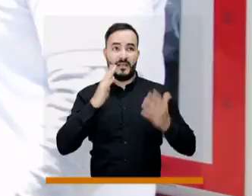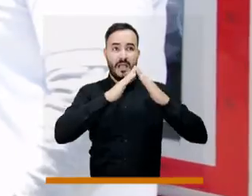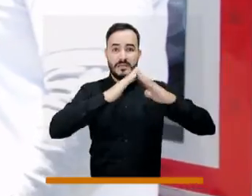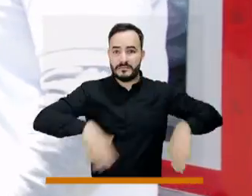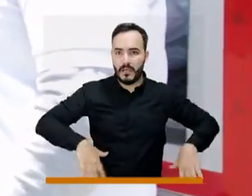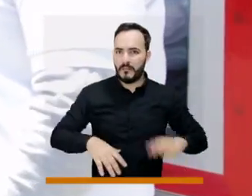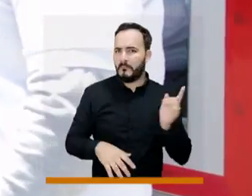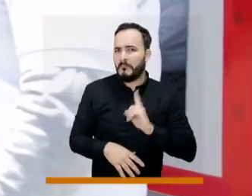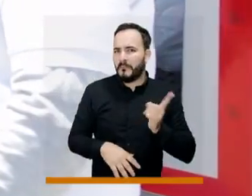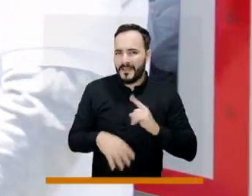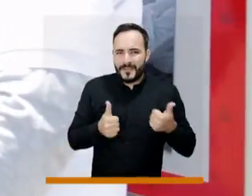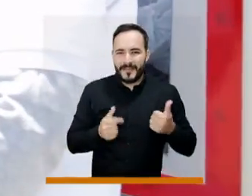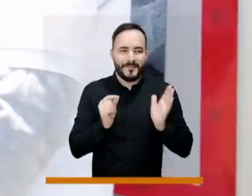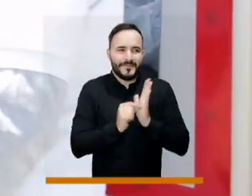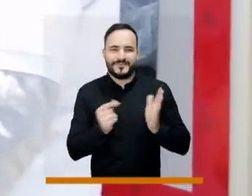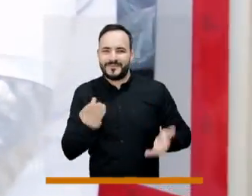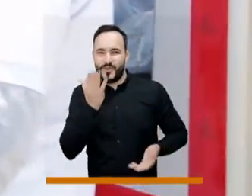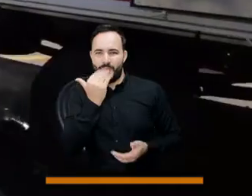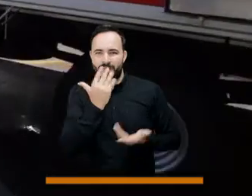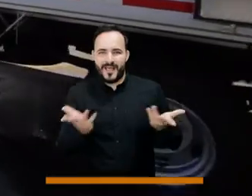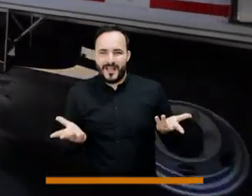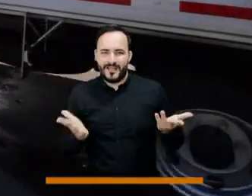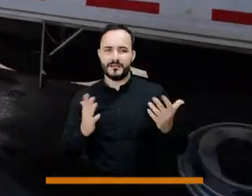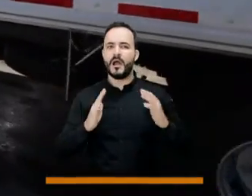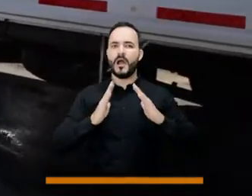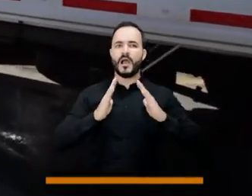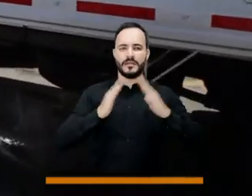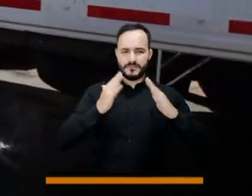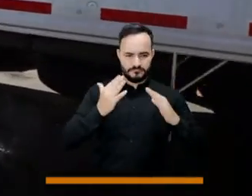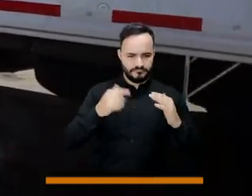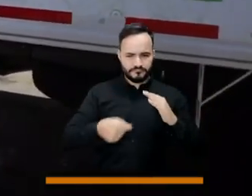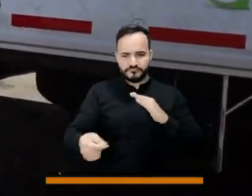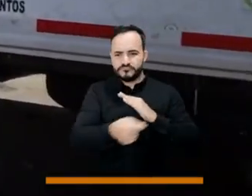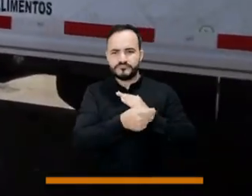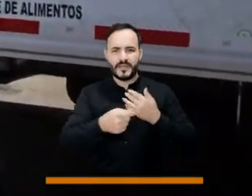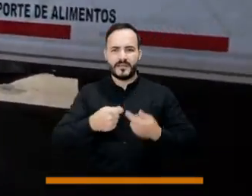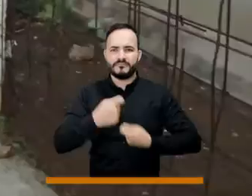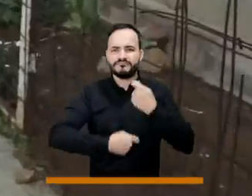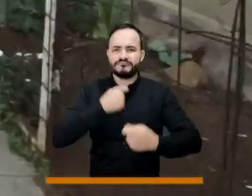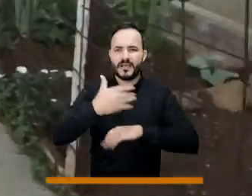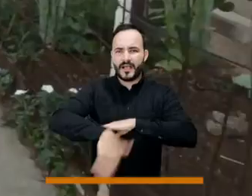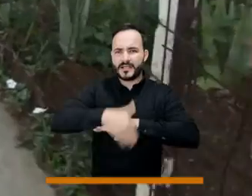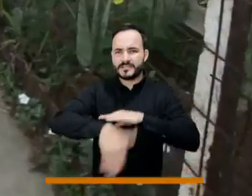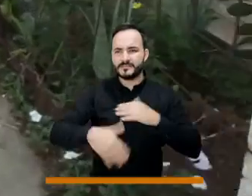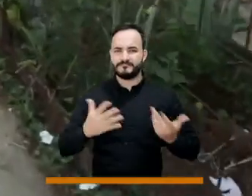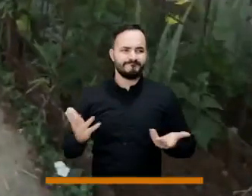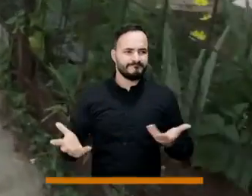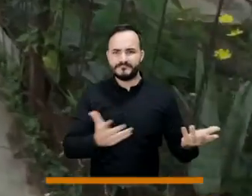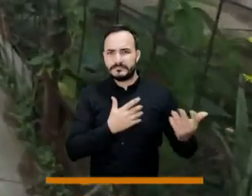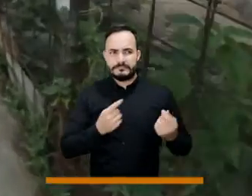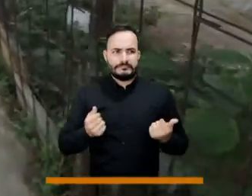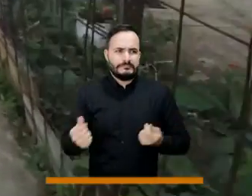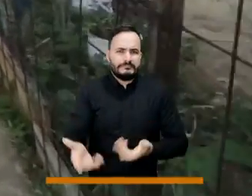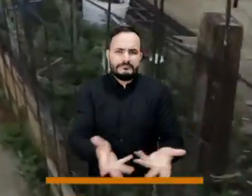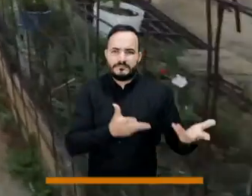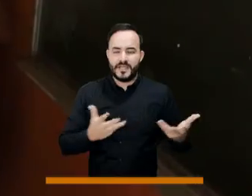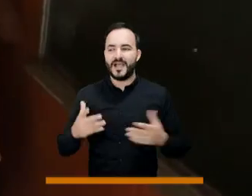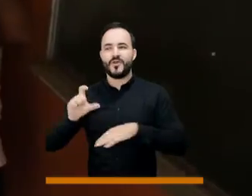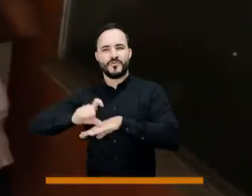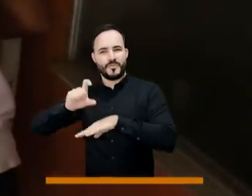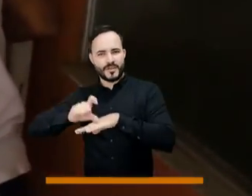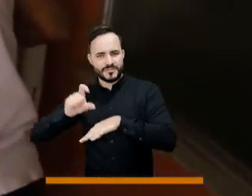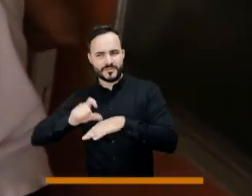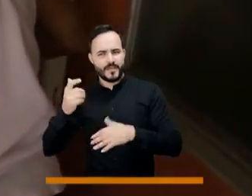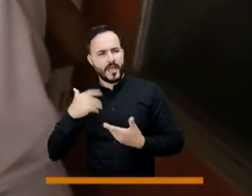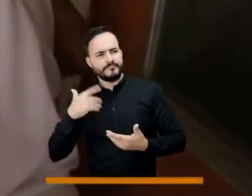necesidad imperativa de que se les había caído la casa, sino que no tenían con qué comer, venteros ambulantes, personas de altas necesidades,